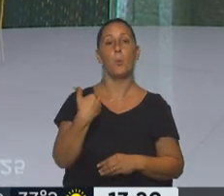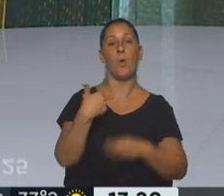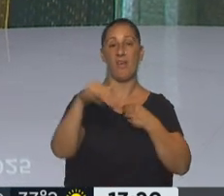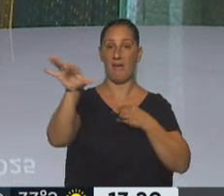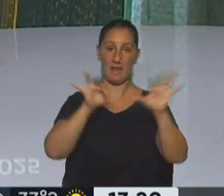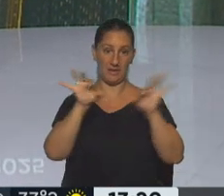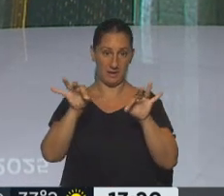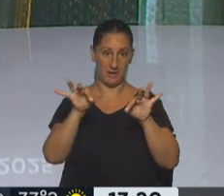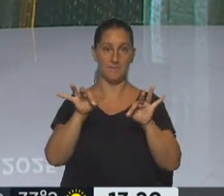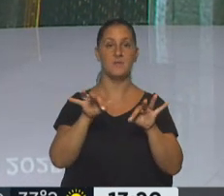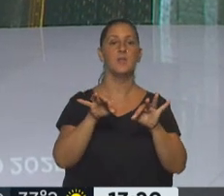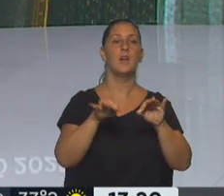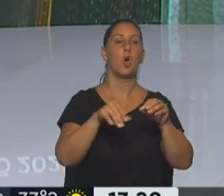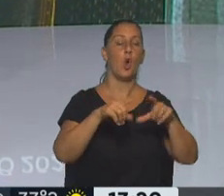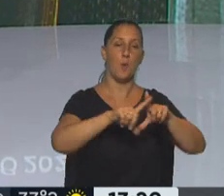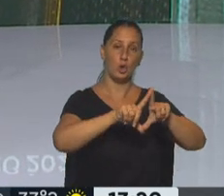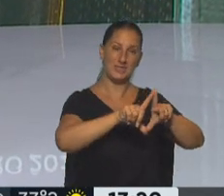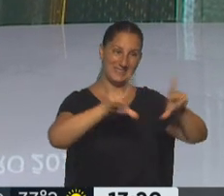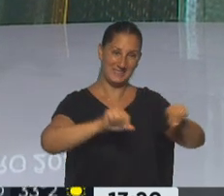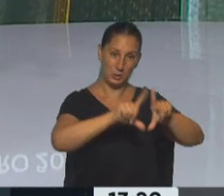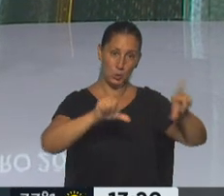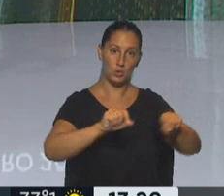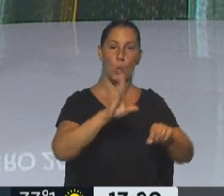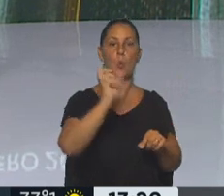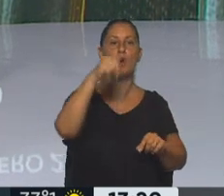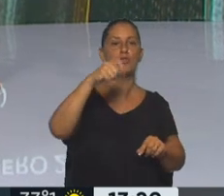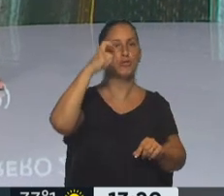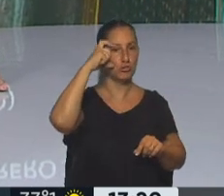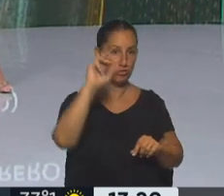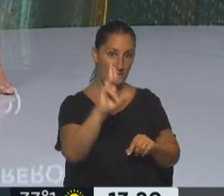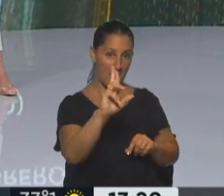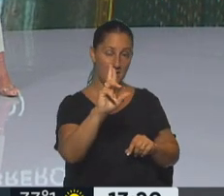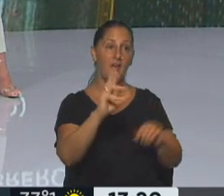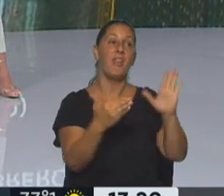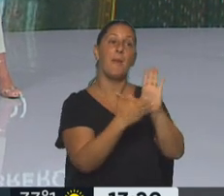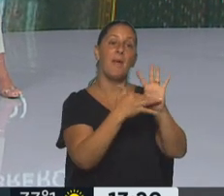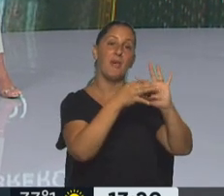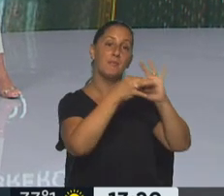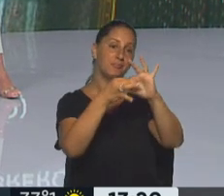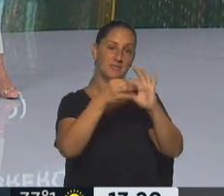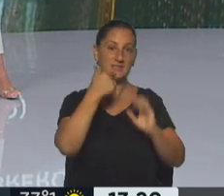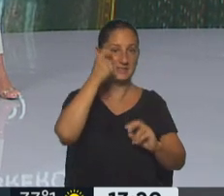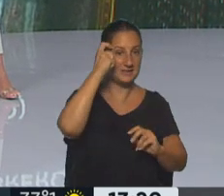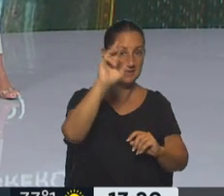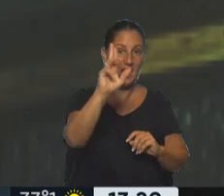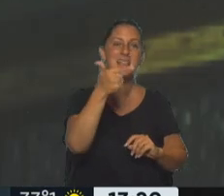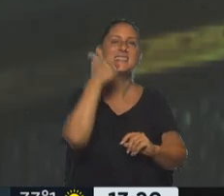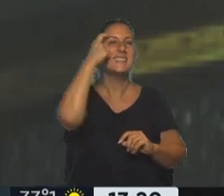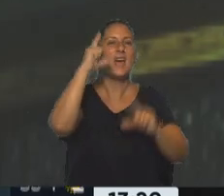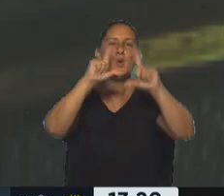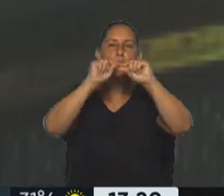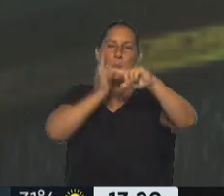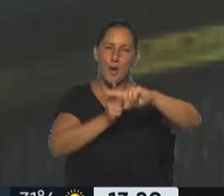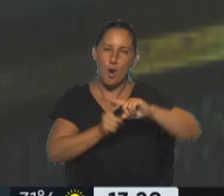una canasta de títulos que se llaman bonser son bonos ajustados al ser el ser es un índice que